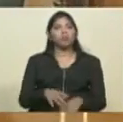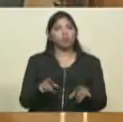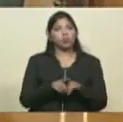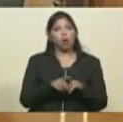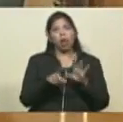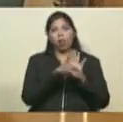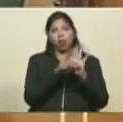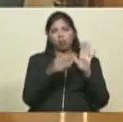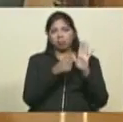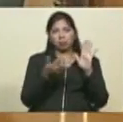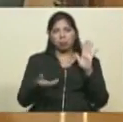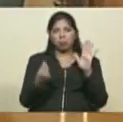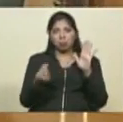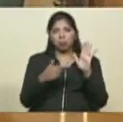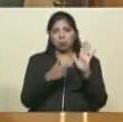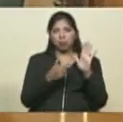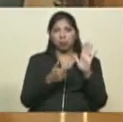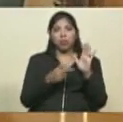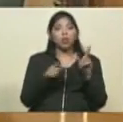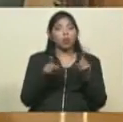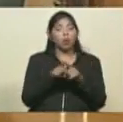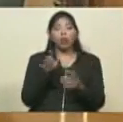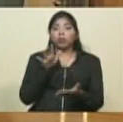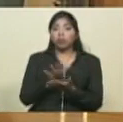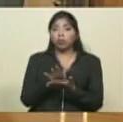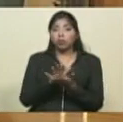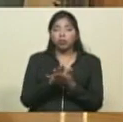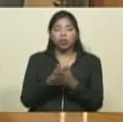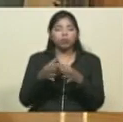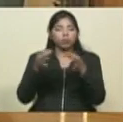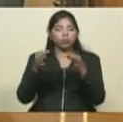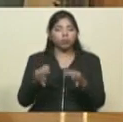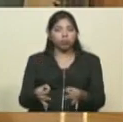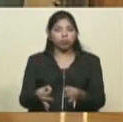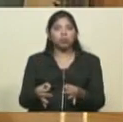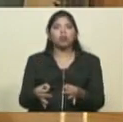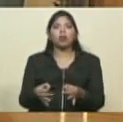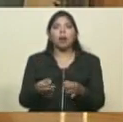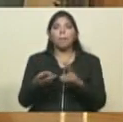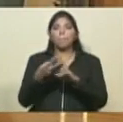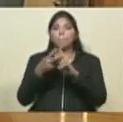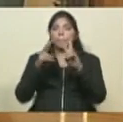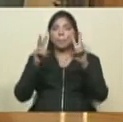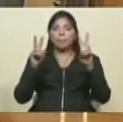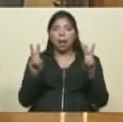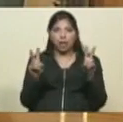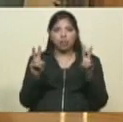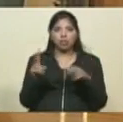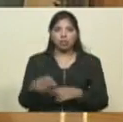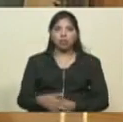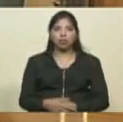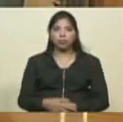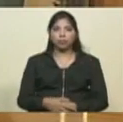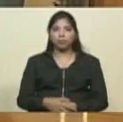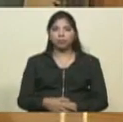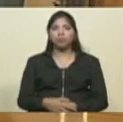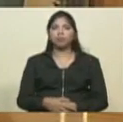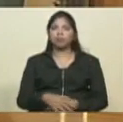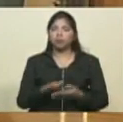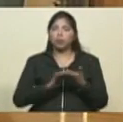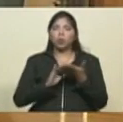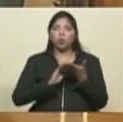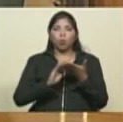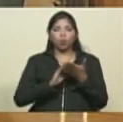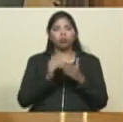certero hacia la consolidación de la paz en Venezuela, dando pasos ilimitados para curar a nuestra patria de la intolerancia